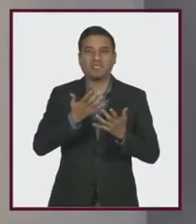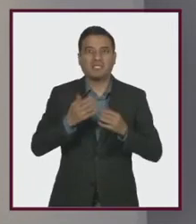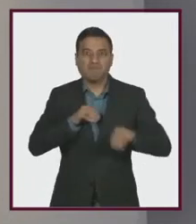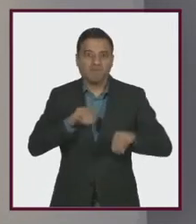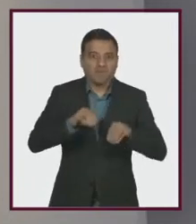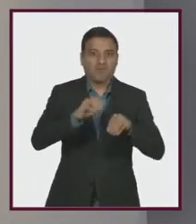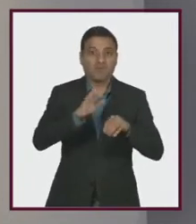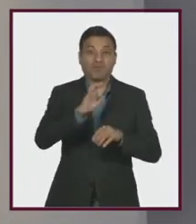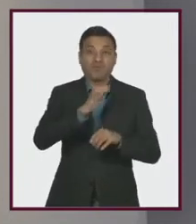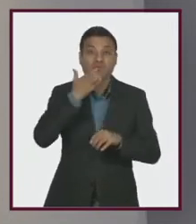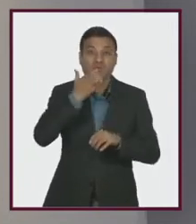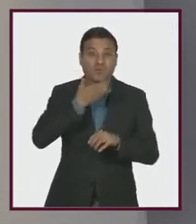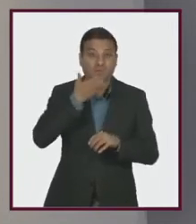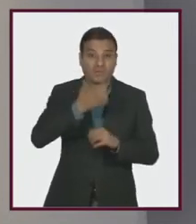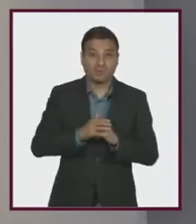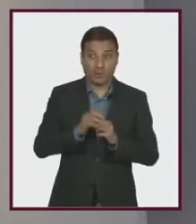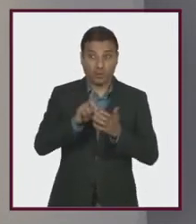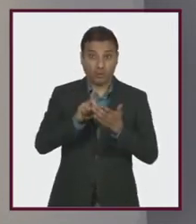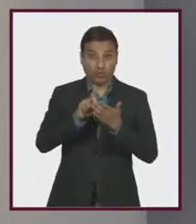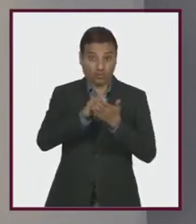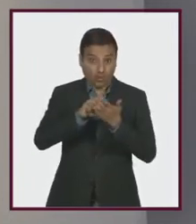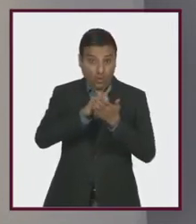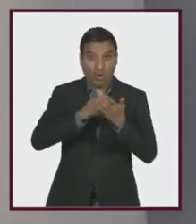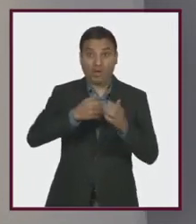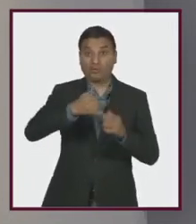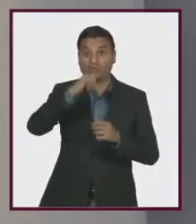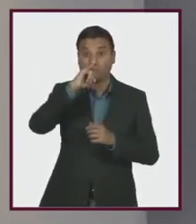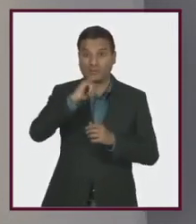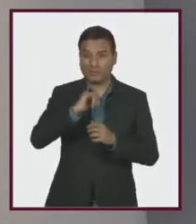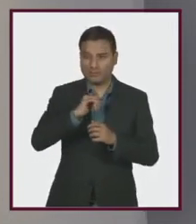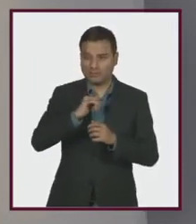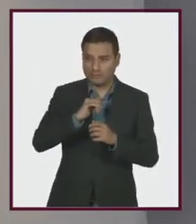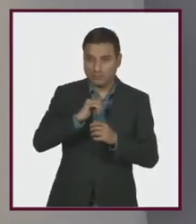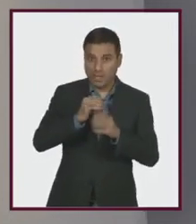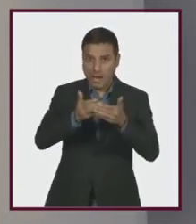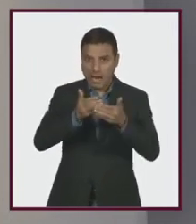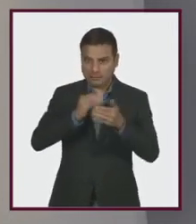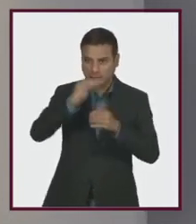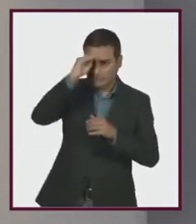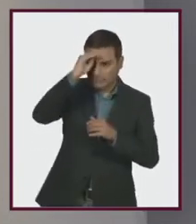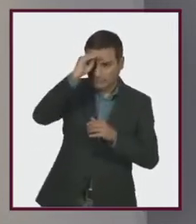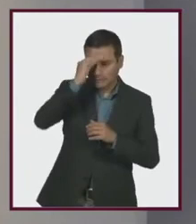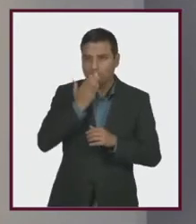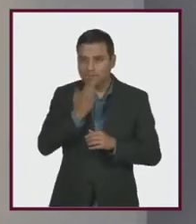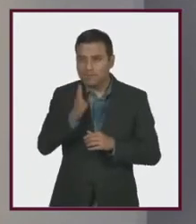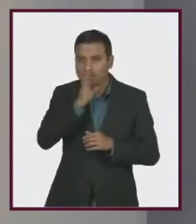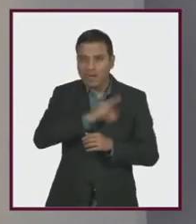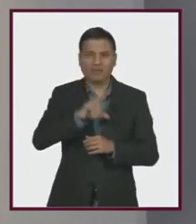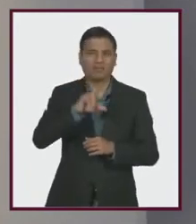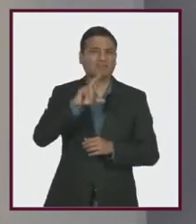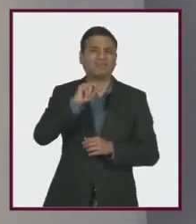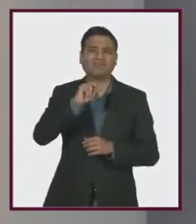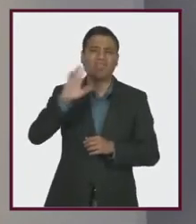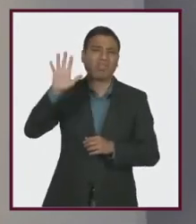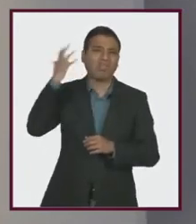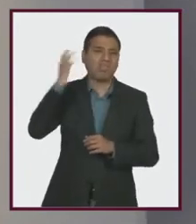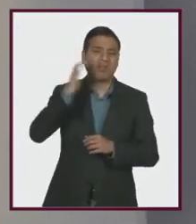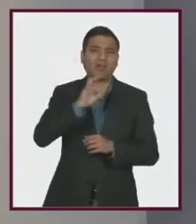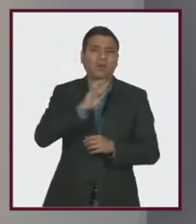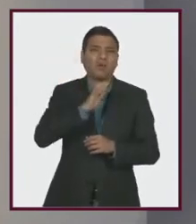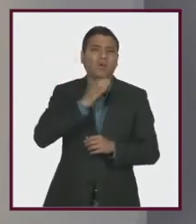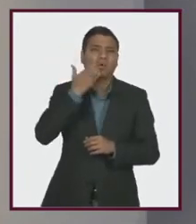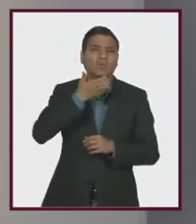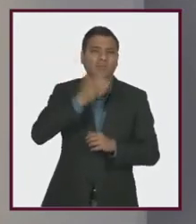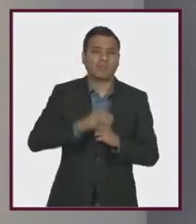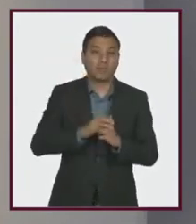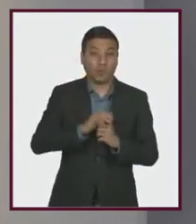en las consecuencias de la sustancia y va a ser más fácil que la consuma. Eso no quiere decir que va a ser más fácil que tenga un problema